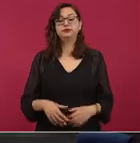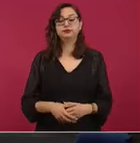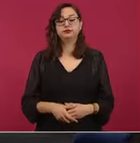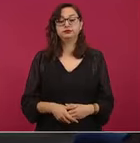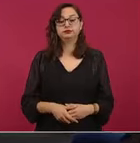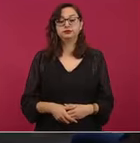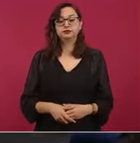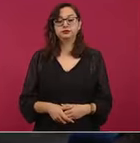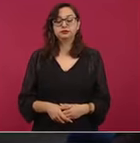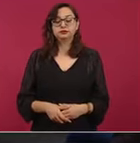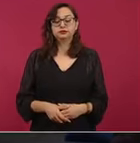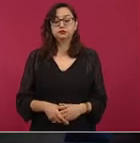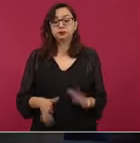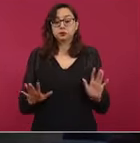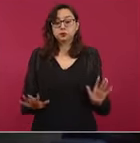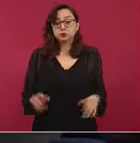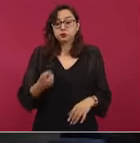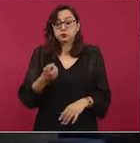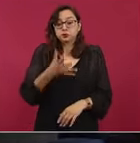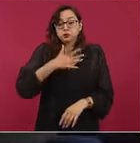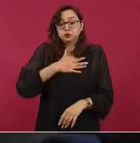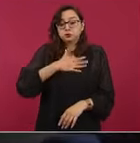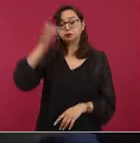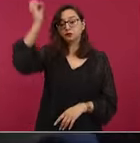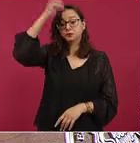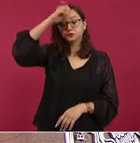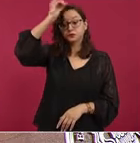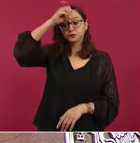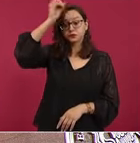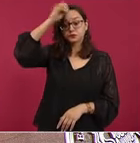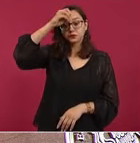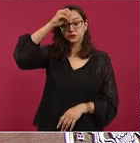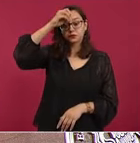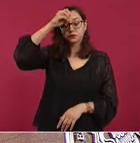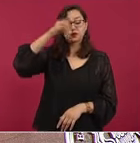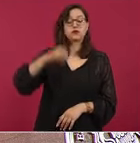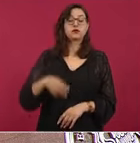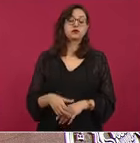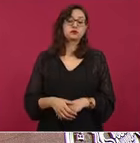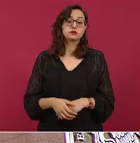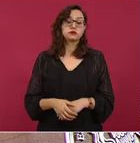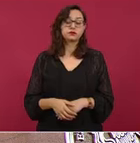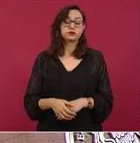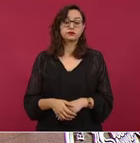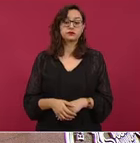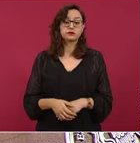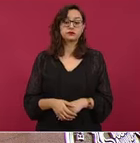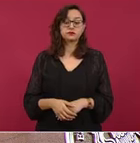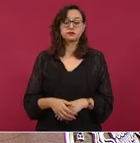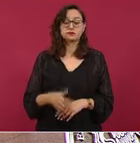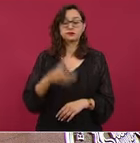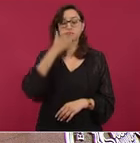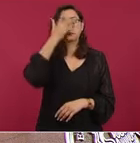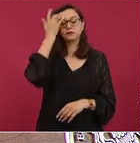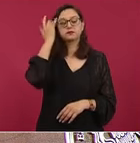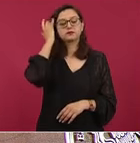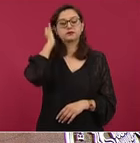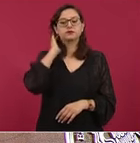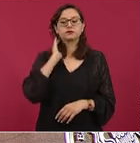Entonces, eso es lo que puedo comentar y qué bueno que se